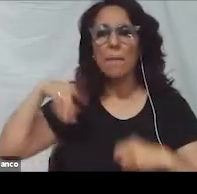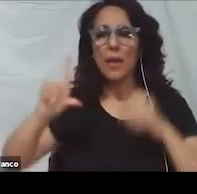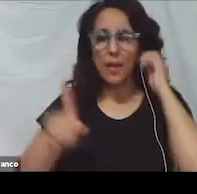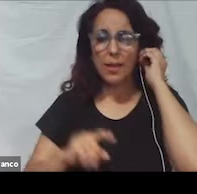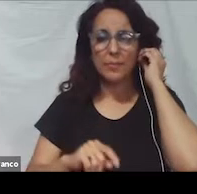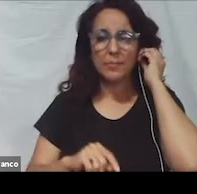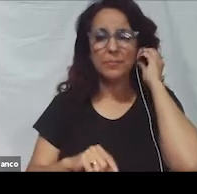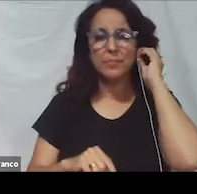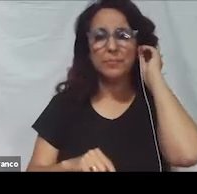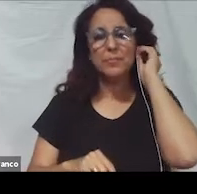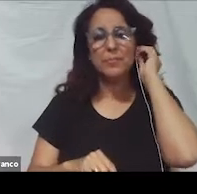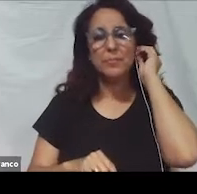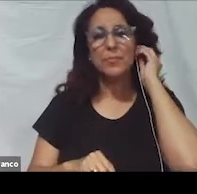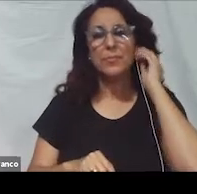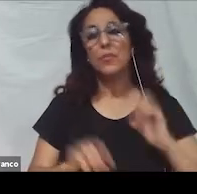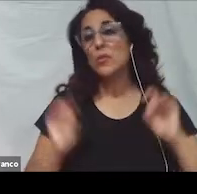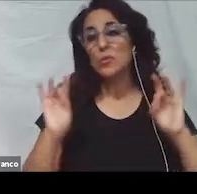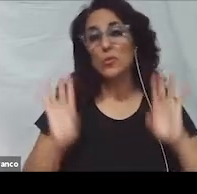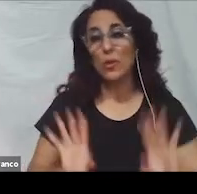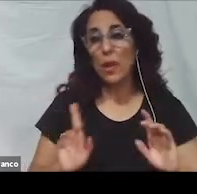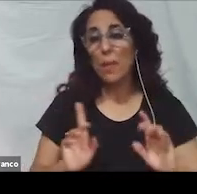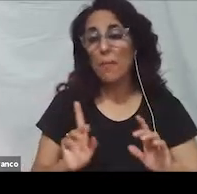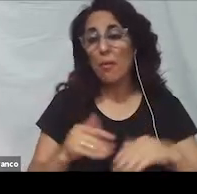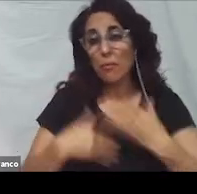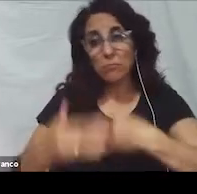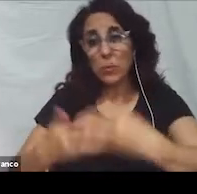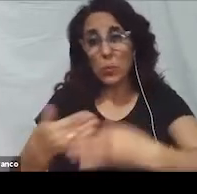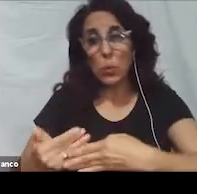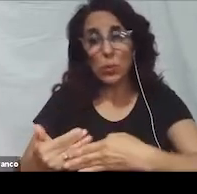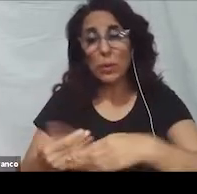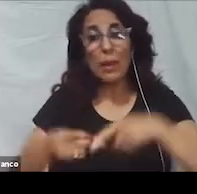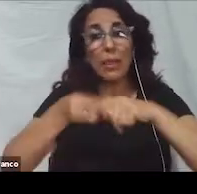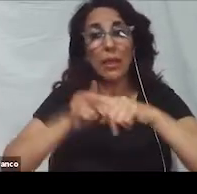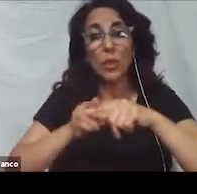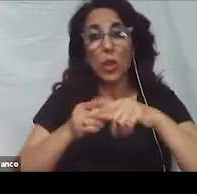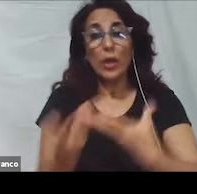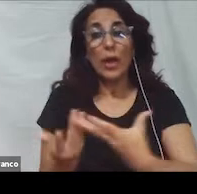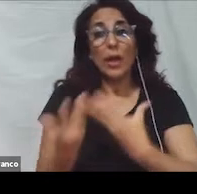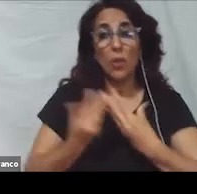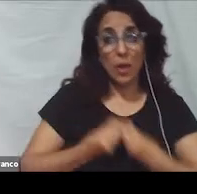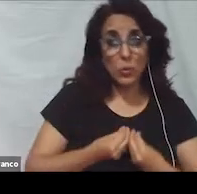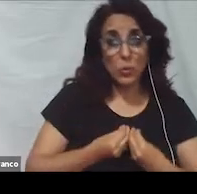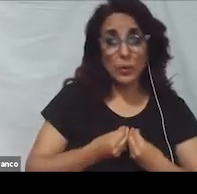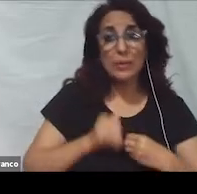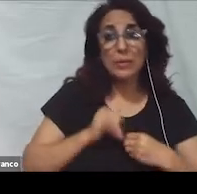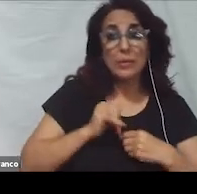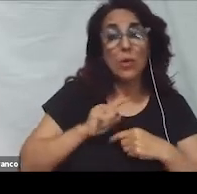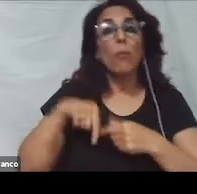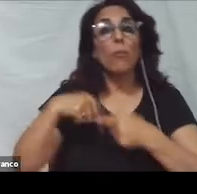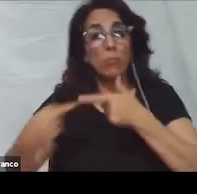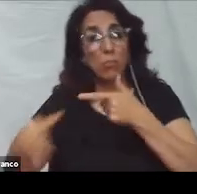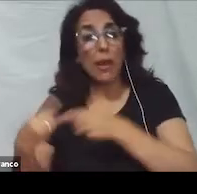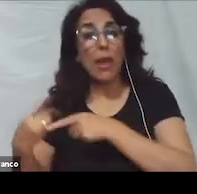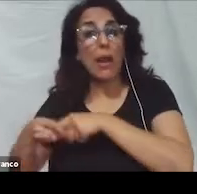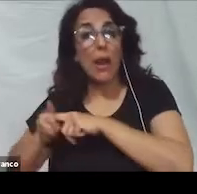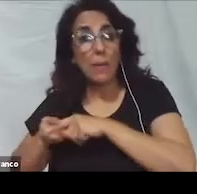Entonces, no solo va a resultar útil para la tecnología existiva, sino que cualquier herramienta que analice